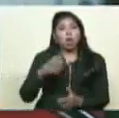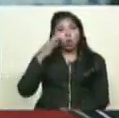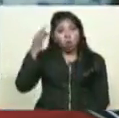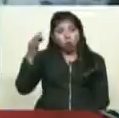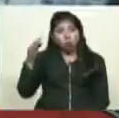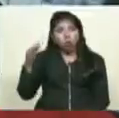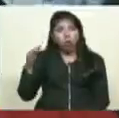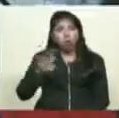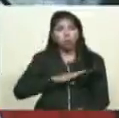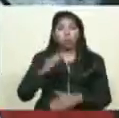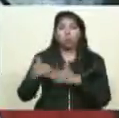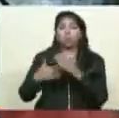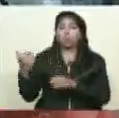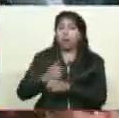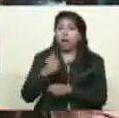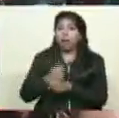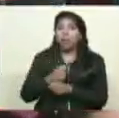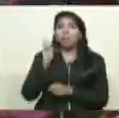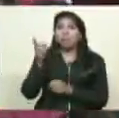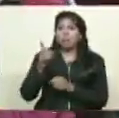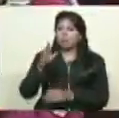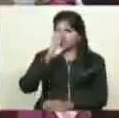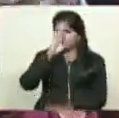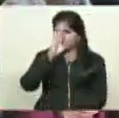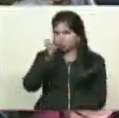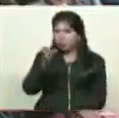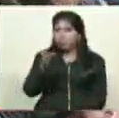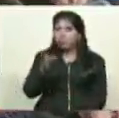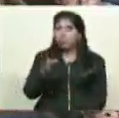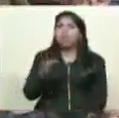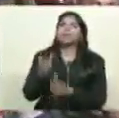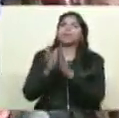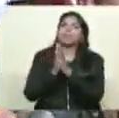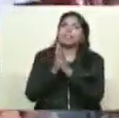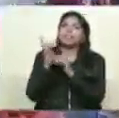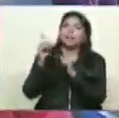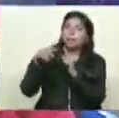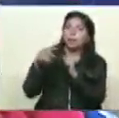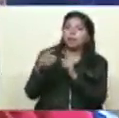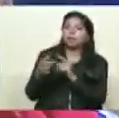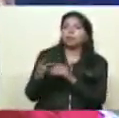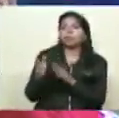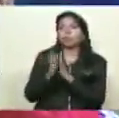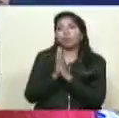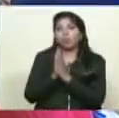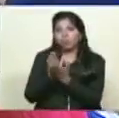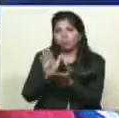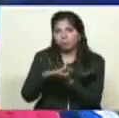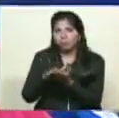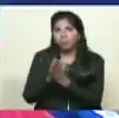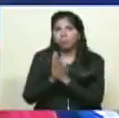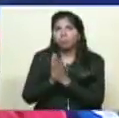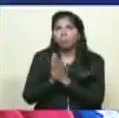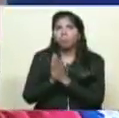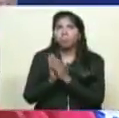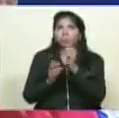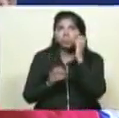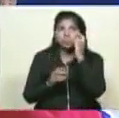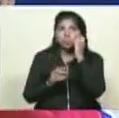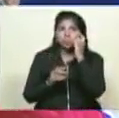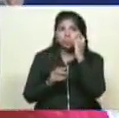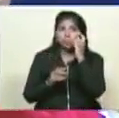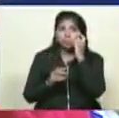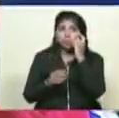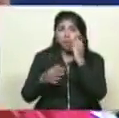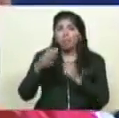estratégicamente debemos direccionar. También le pedimos, presidente, que nos dé esa seguridad, esa certeza en la tema